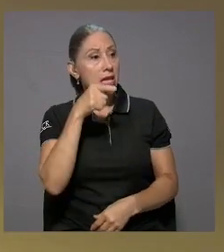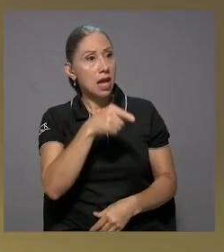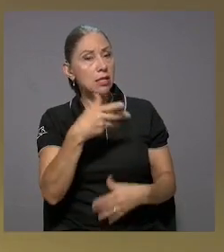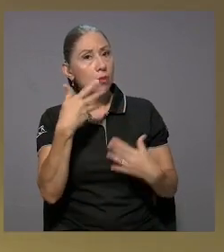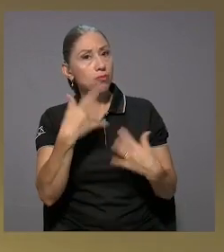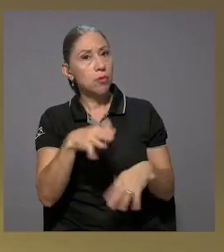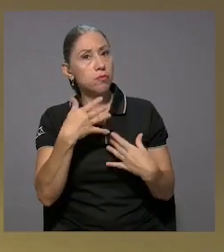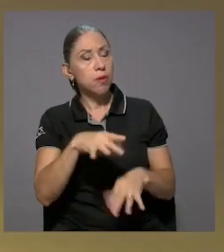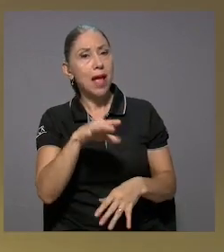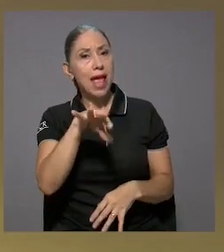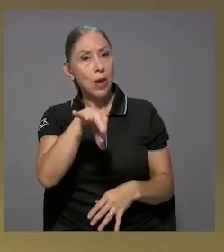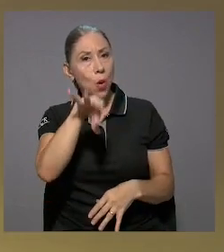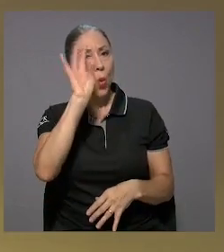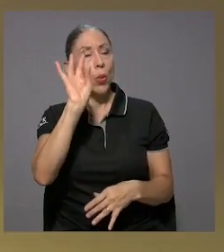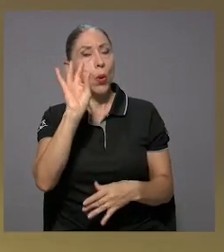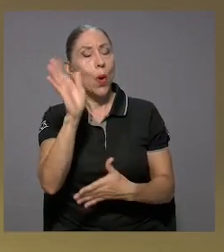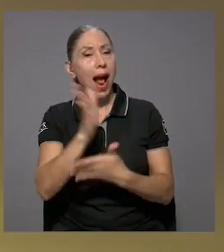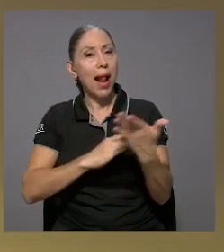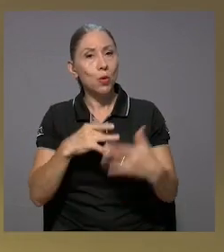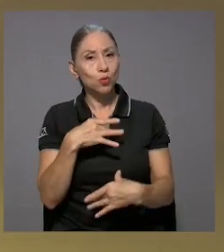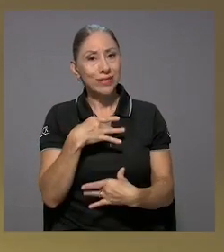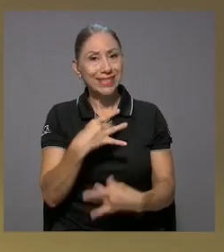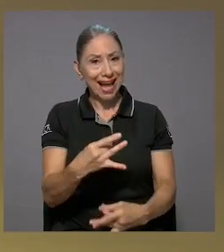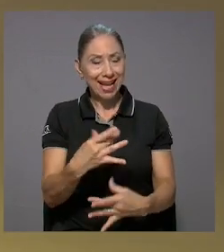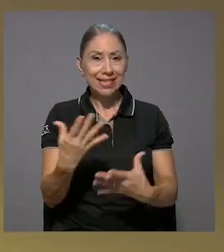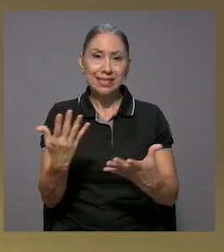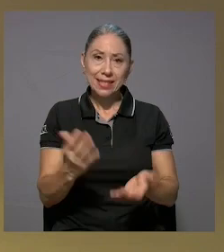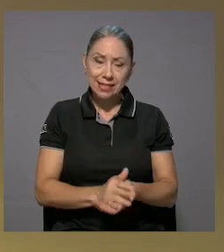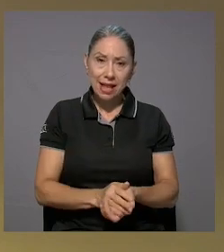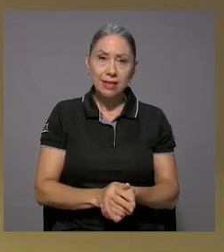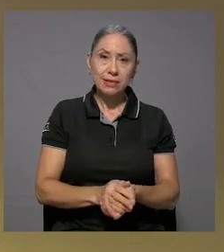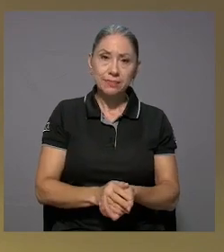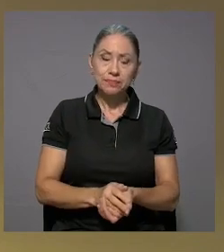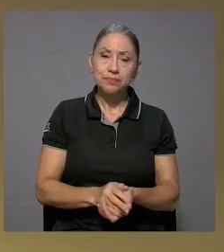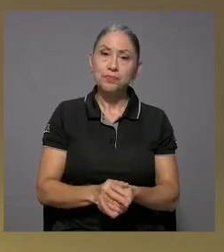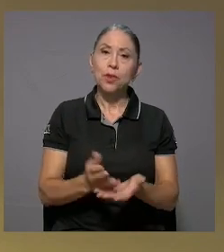encontró algo tan interesante como